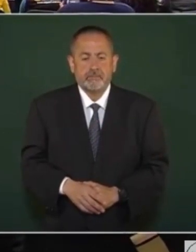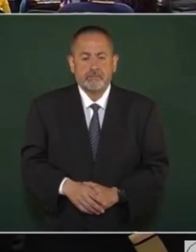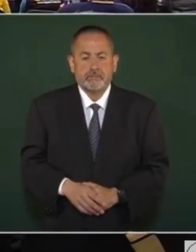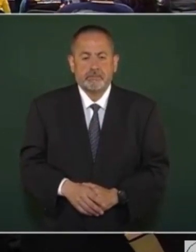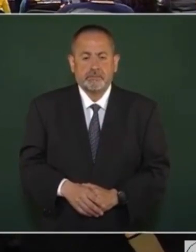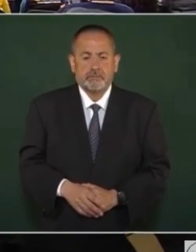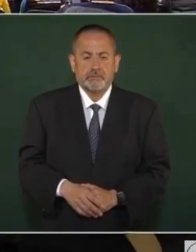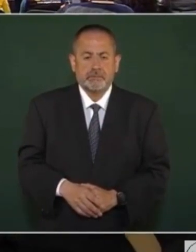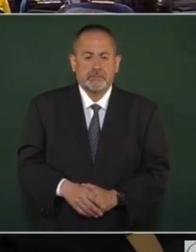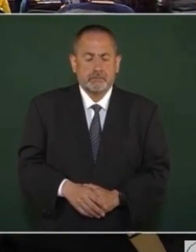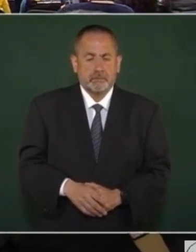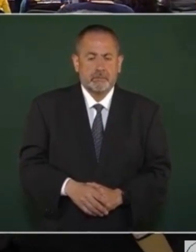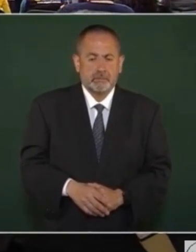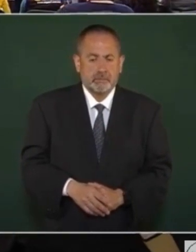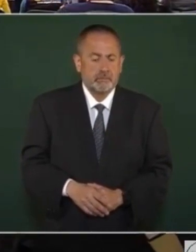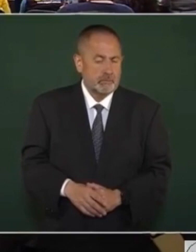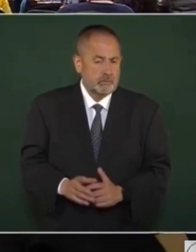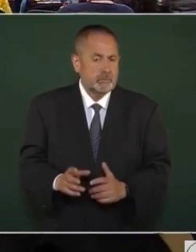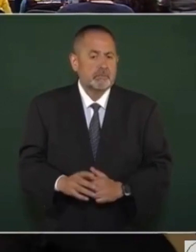de ahí